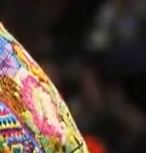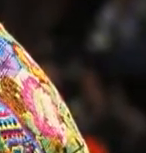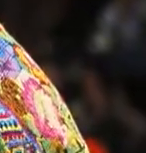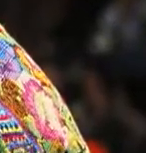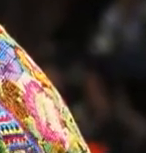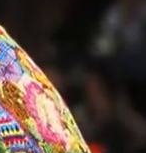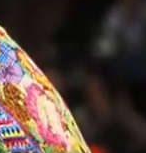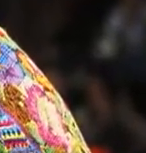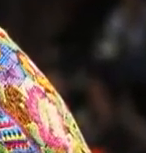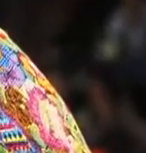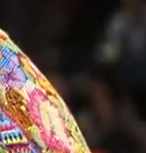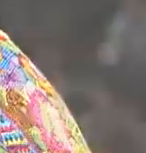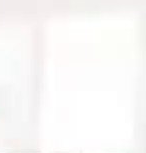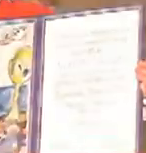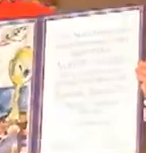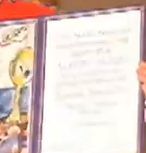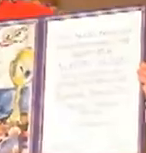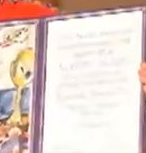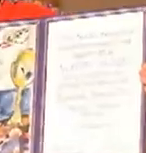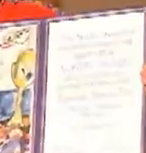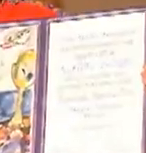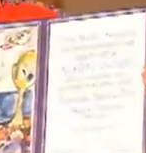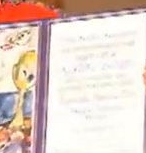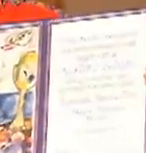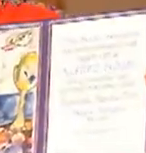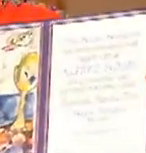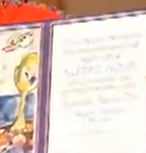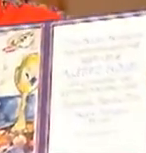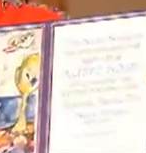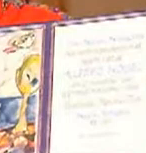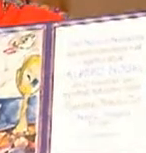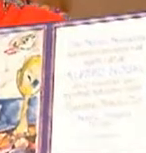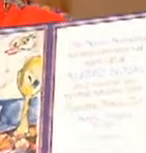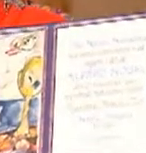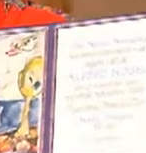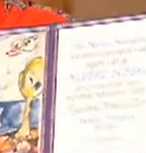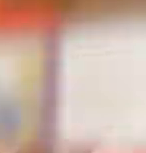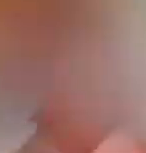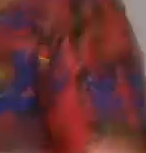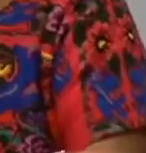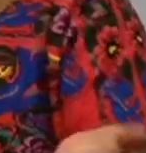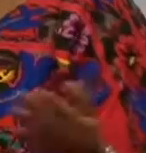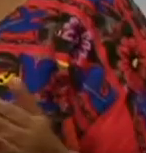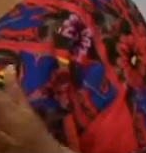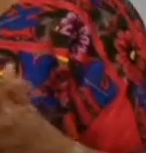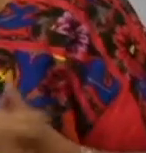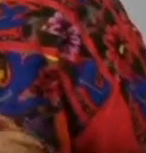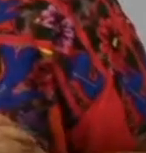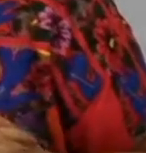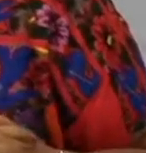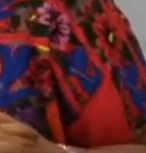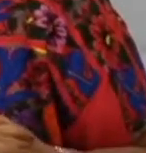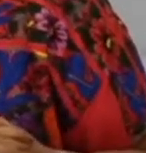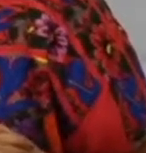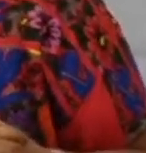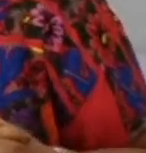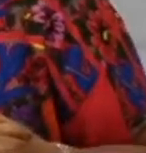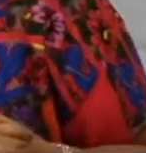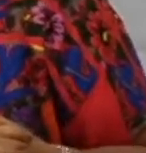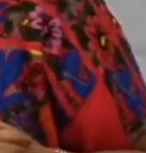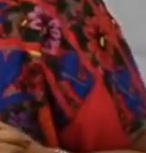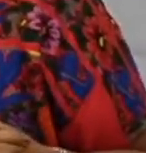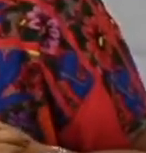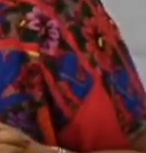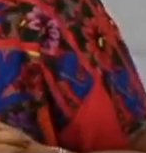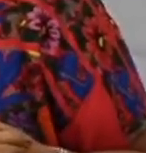70 y 80, Rigoberta Menchú no se plantea otra sede para su galardón de la paz. Y muchas gracias de nuevo al Templo